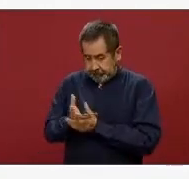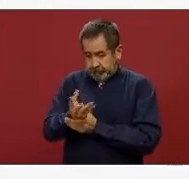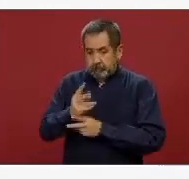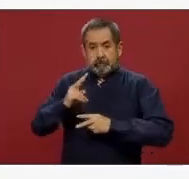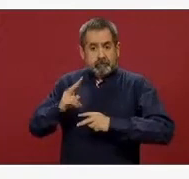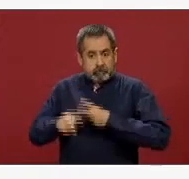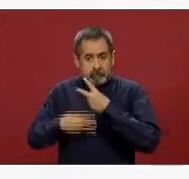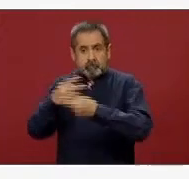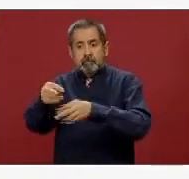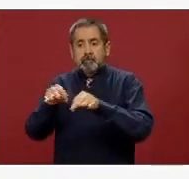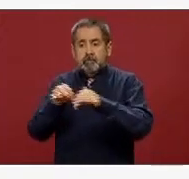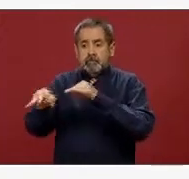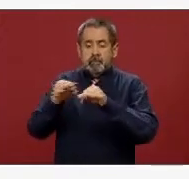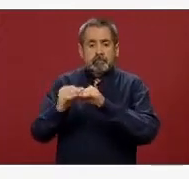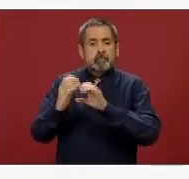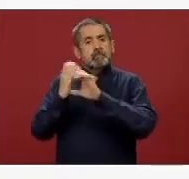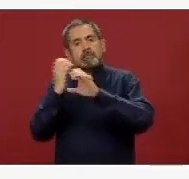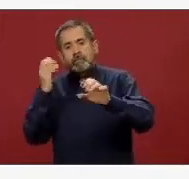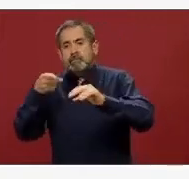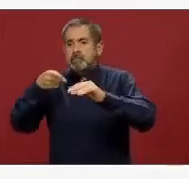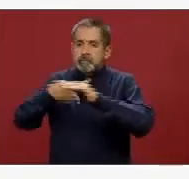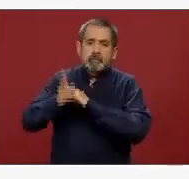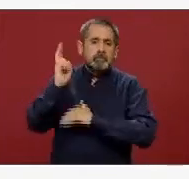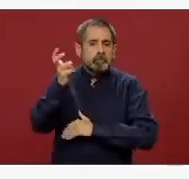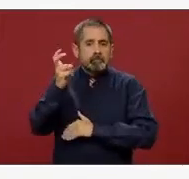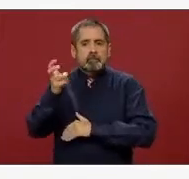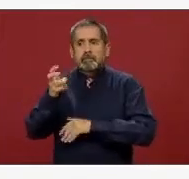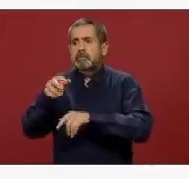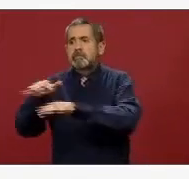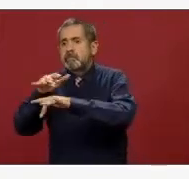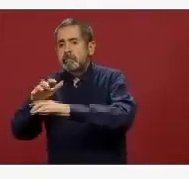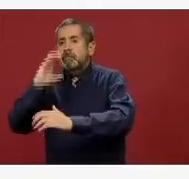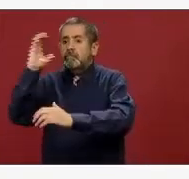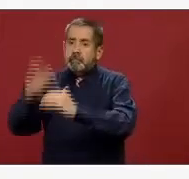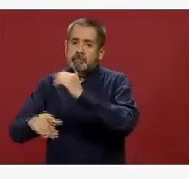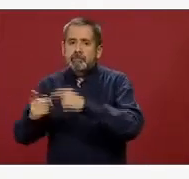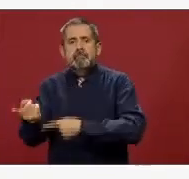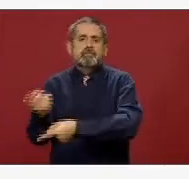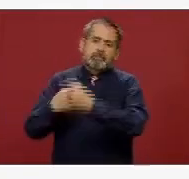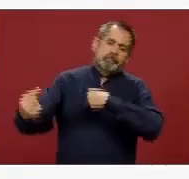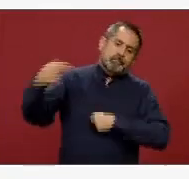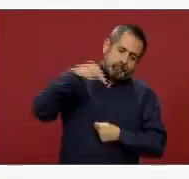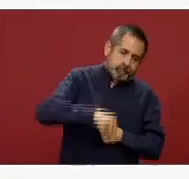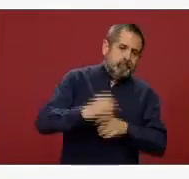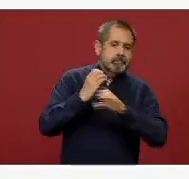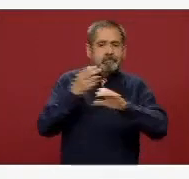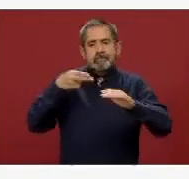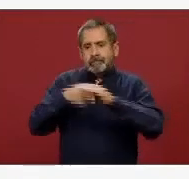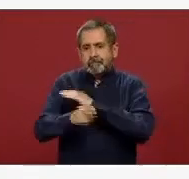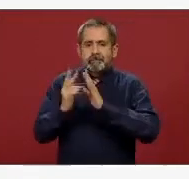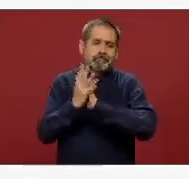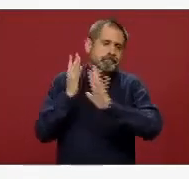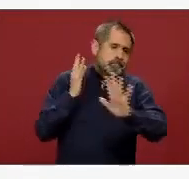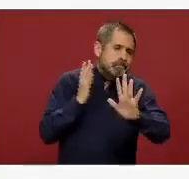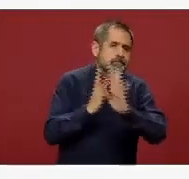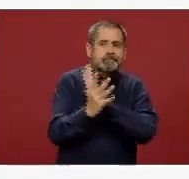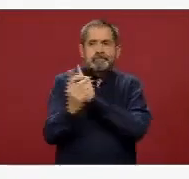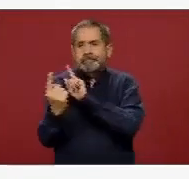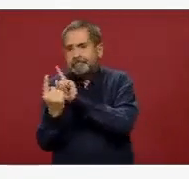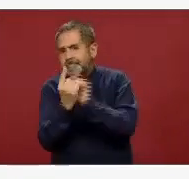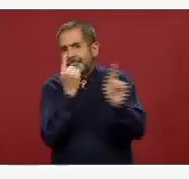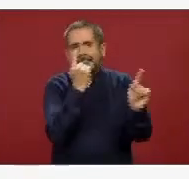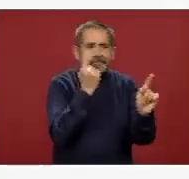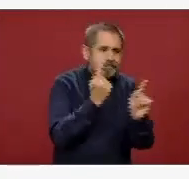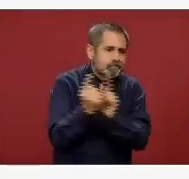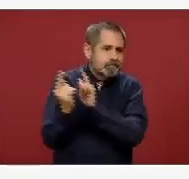trabajo, tomar el transporte público, regresar a la casa, tomo el transporte público y entonces me mantengo en movimiento en el espacio